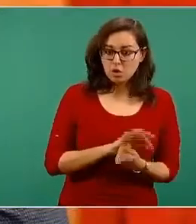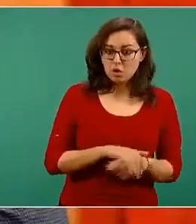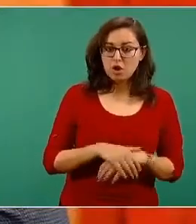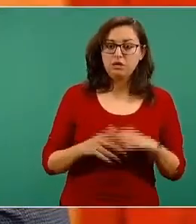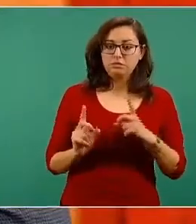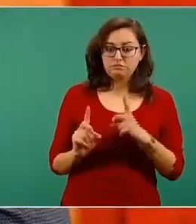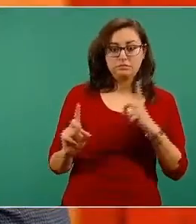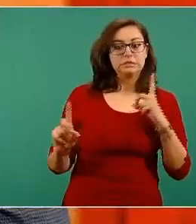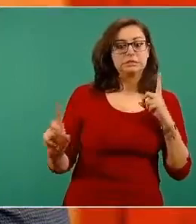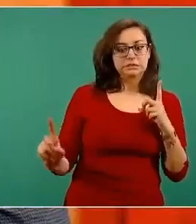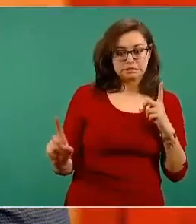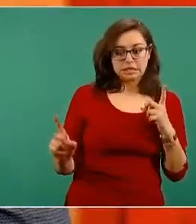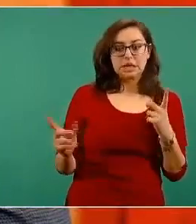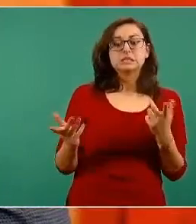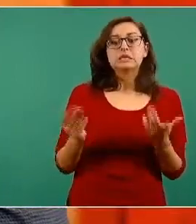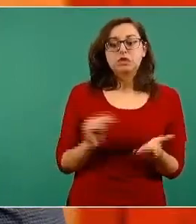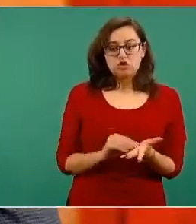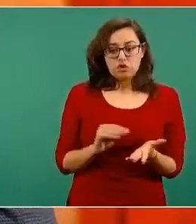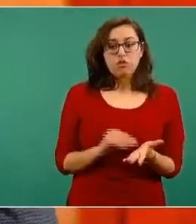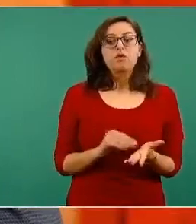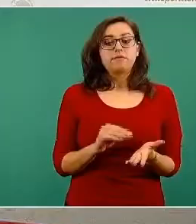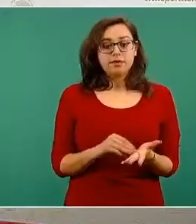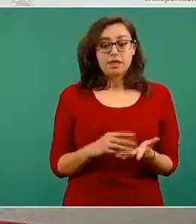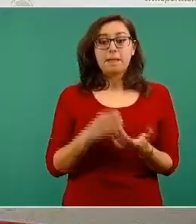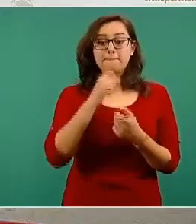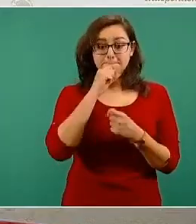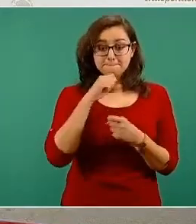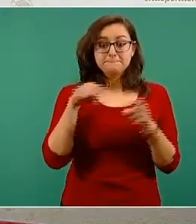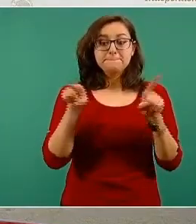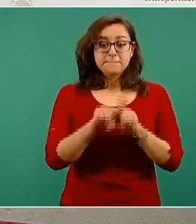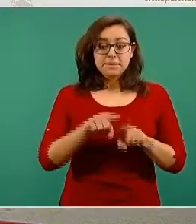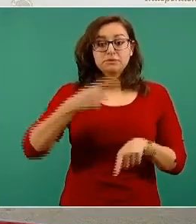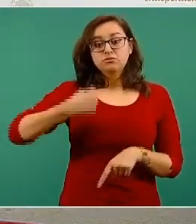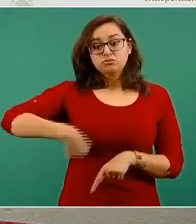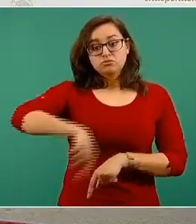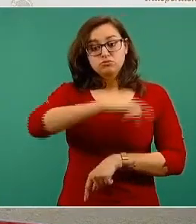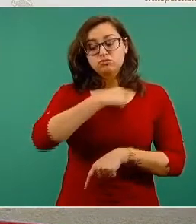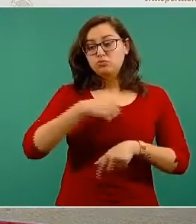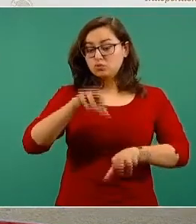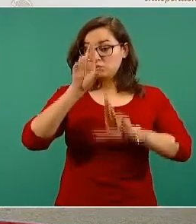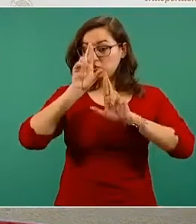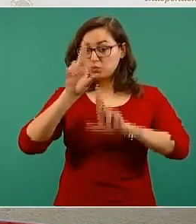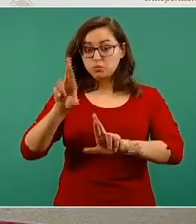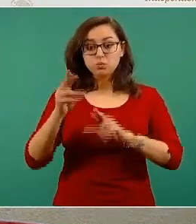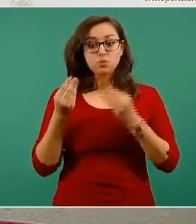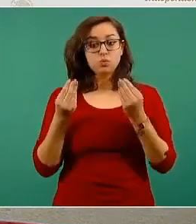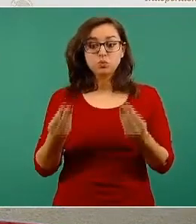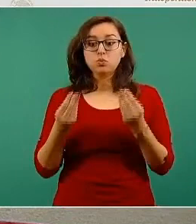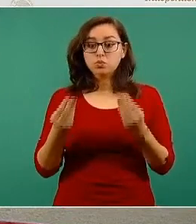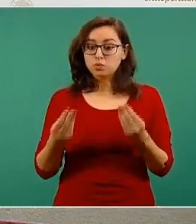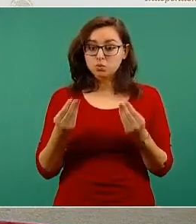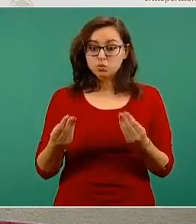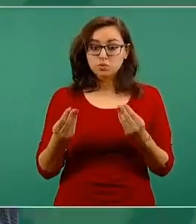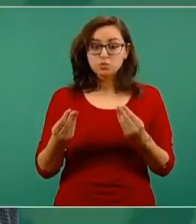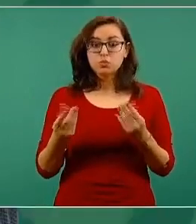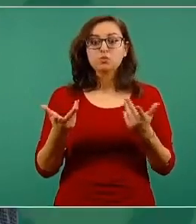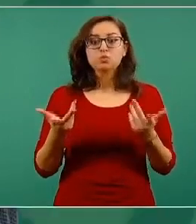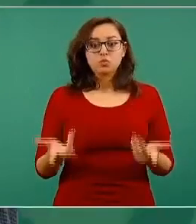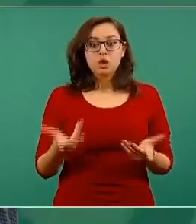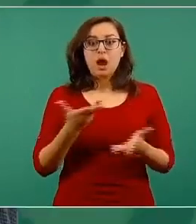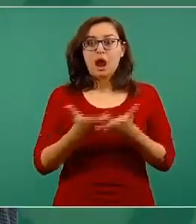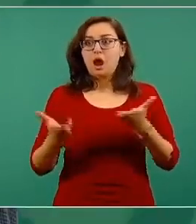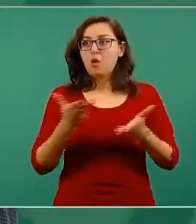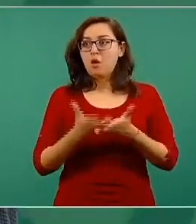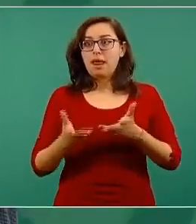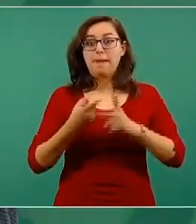sana distancia y también que seamos muy responsables, y que ahora que tenemos una mayor movilidad y sobre